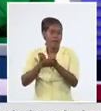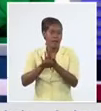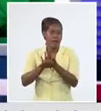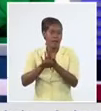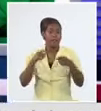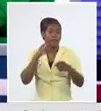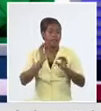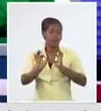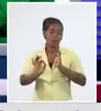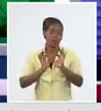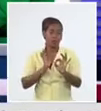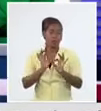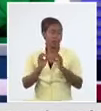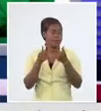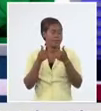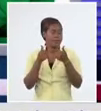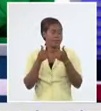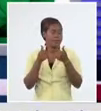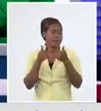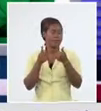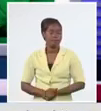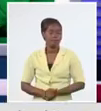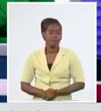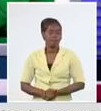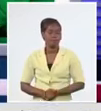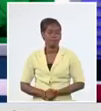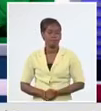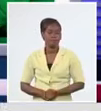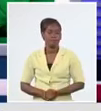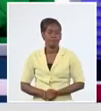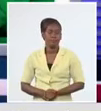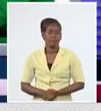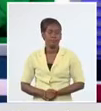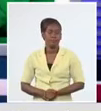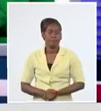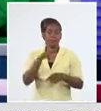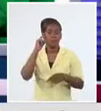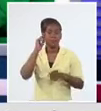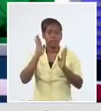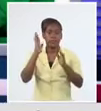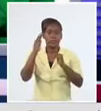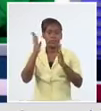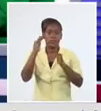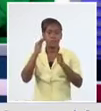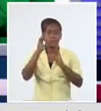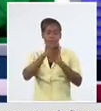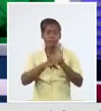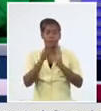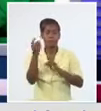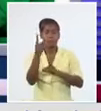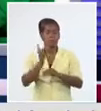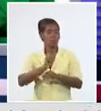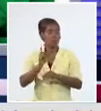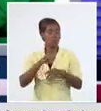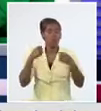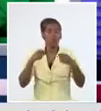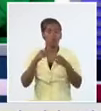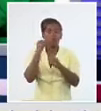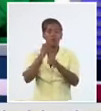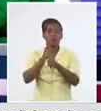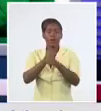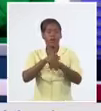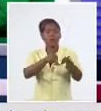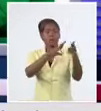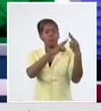podemos por triar medidas restarle la importancia. Porque obviamente a usar el